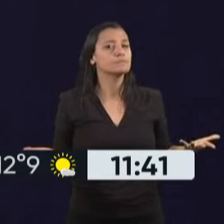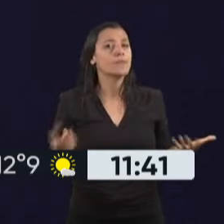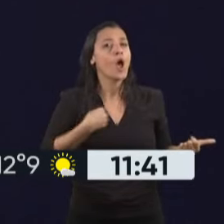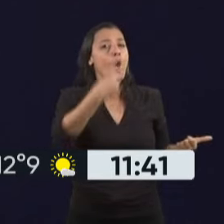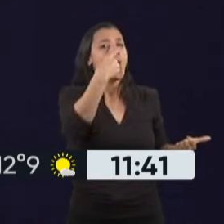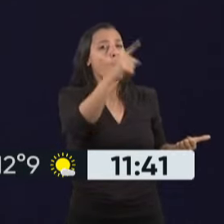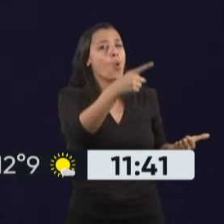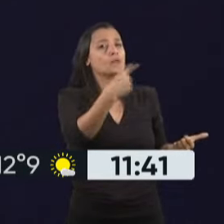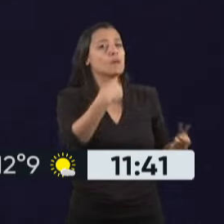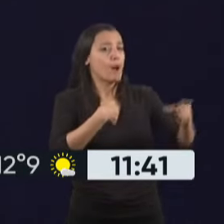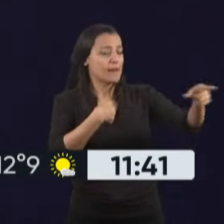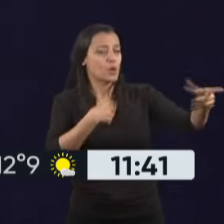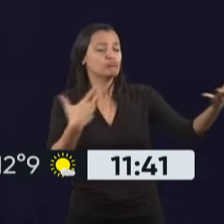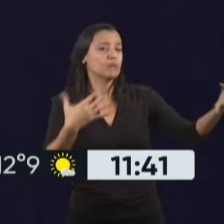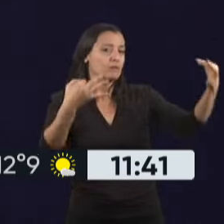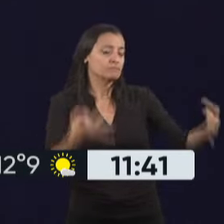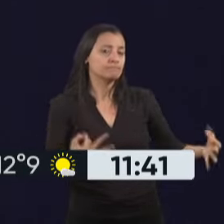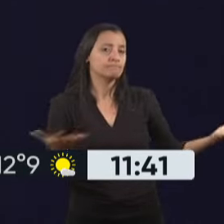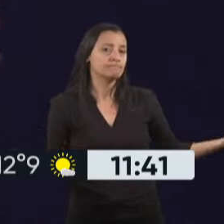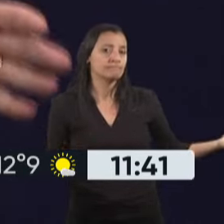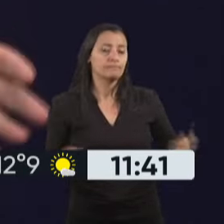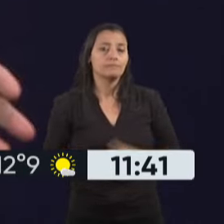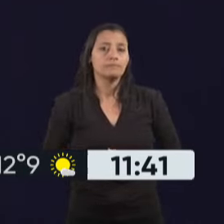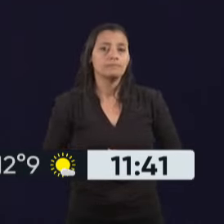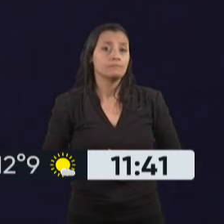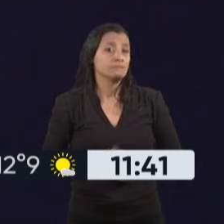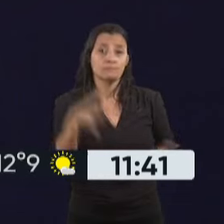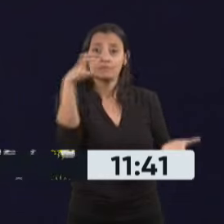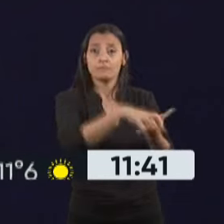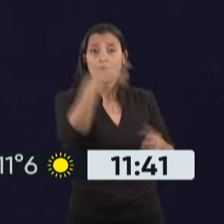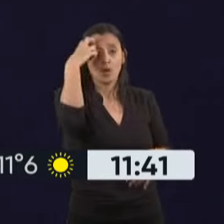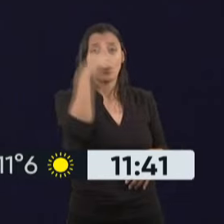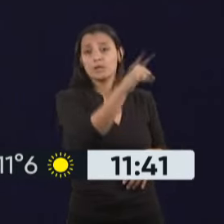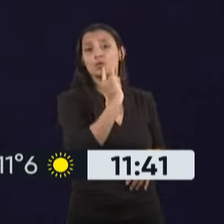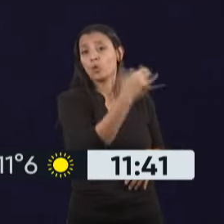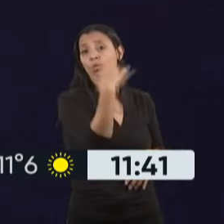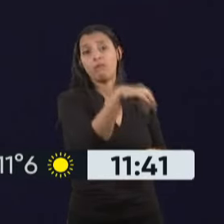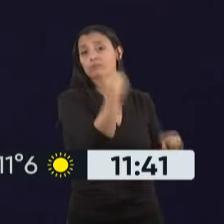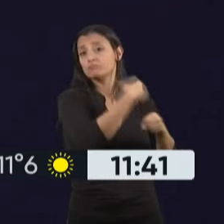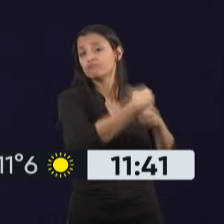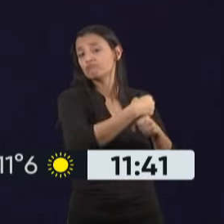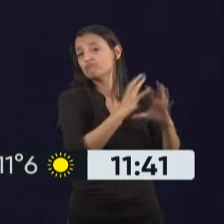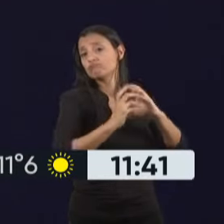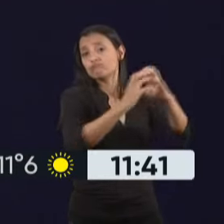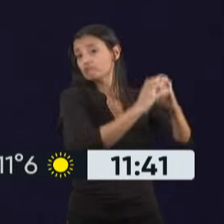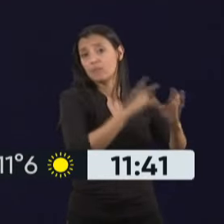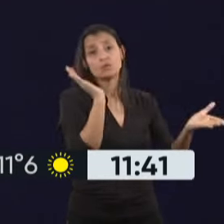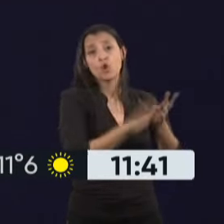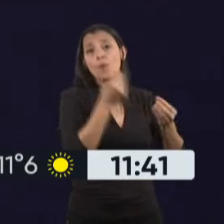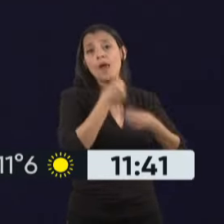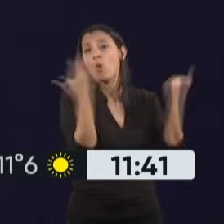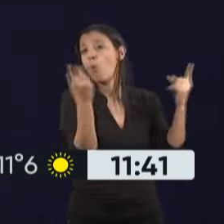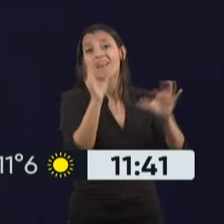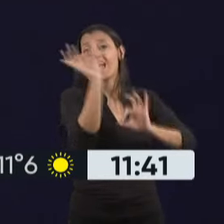la última definición realmente no. El Congreso está para trabajar en lo que, en tal caso, en los proyectos de ley que les